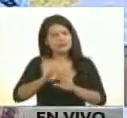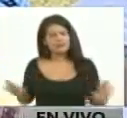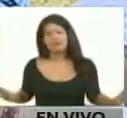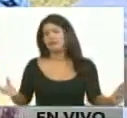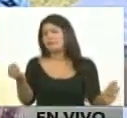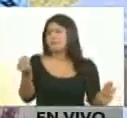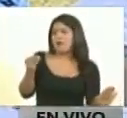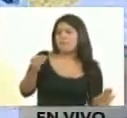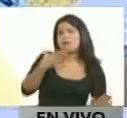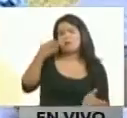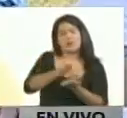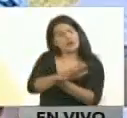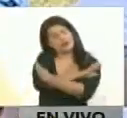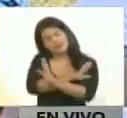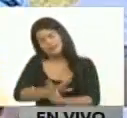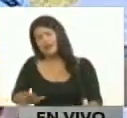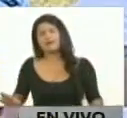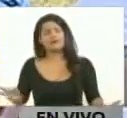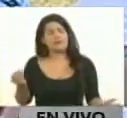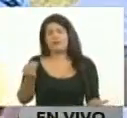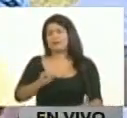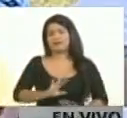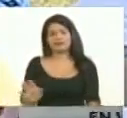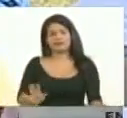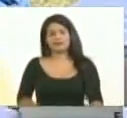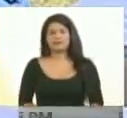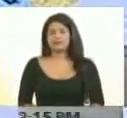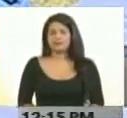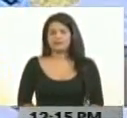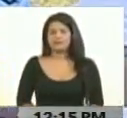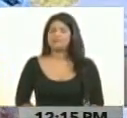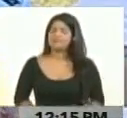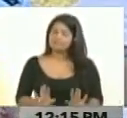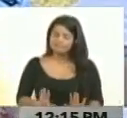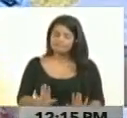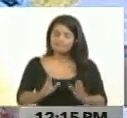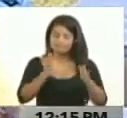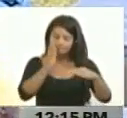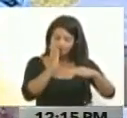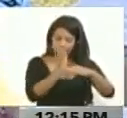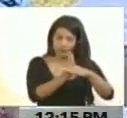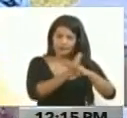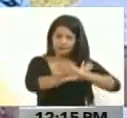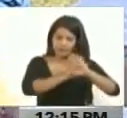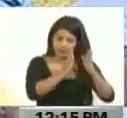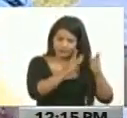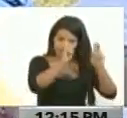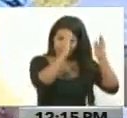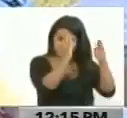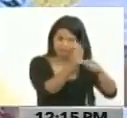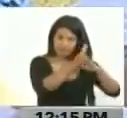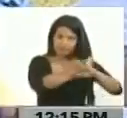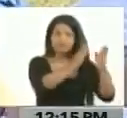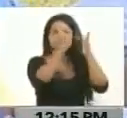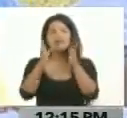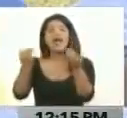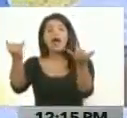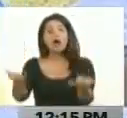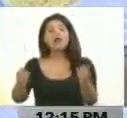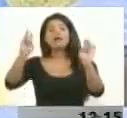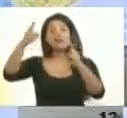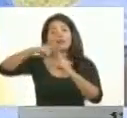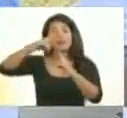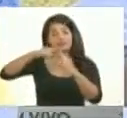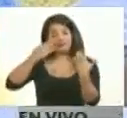personas por ese tipo de acciones. Bueno, y después de esto, informar, pues, como les había dicho, que estamos en el municipio García de Hevia y vamos a pasar a nuestra